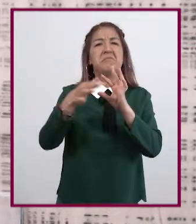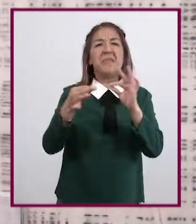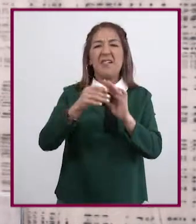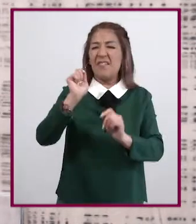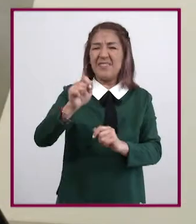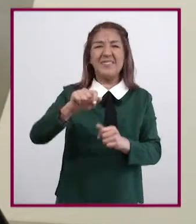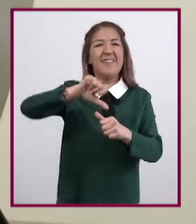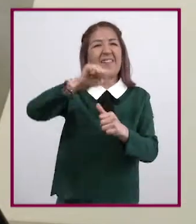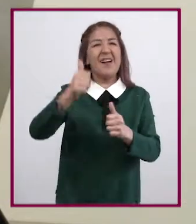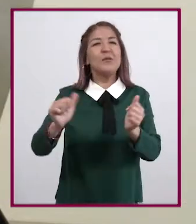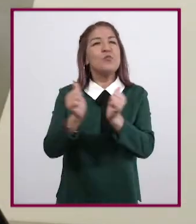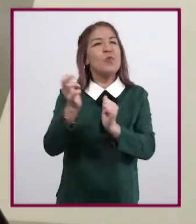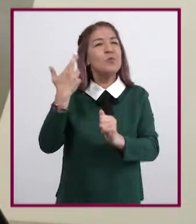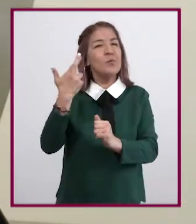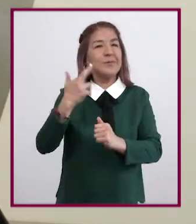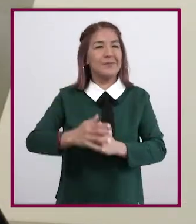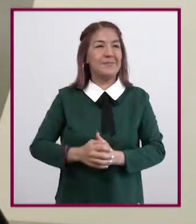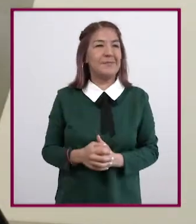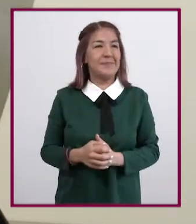sonoro.